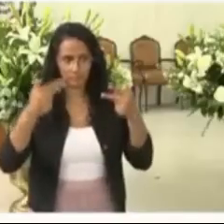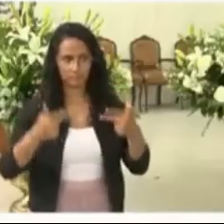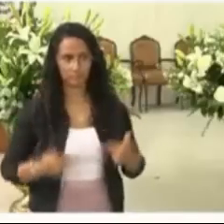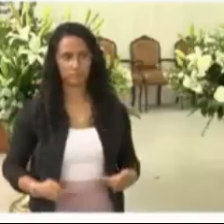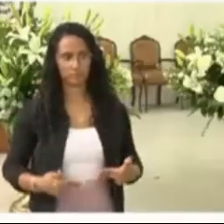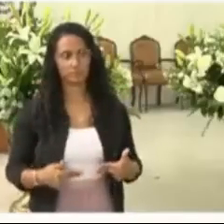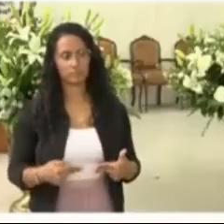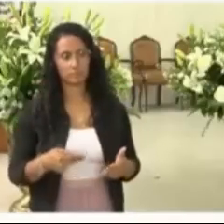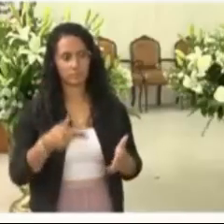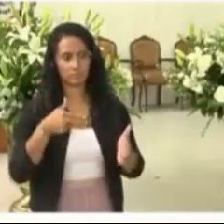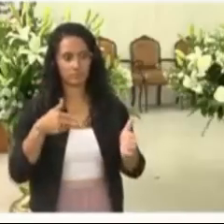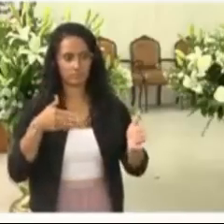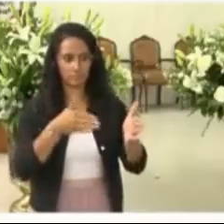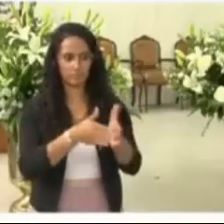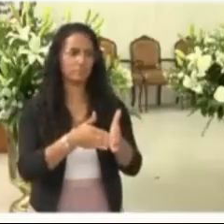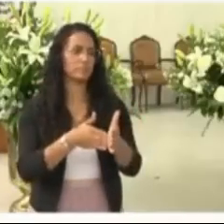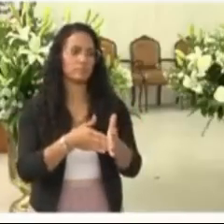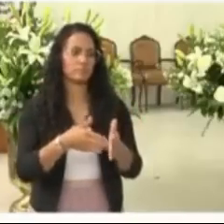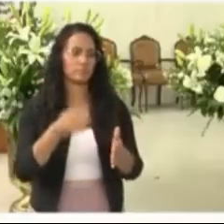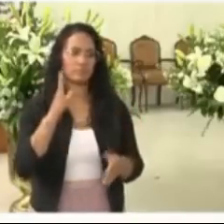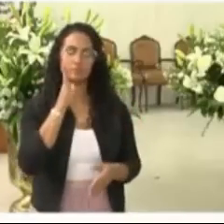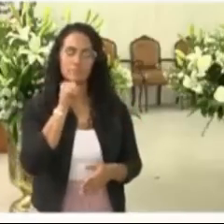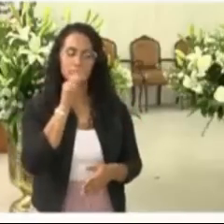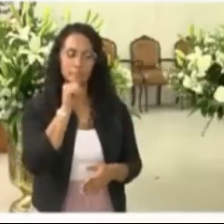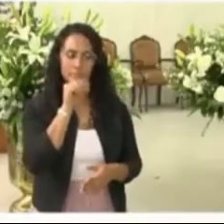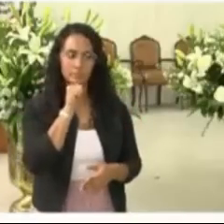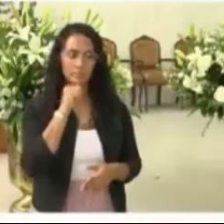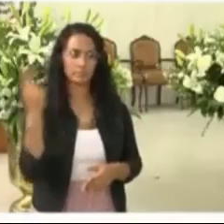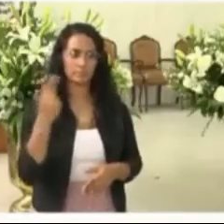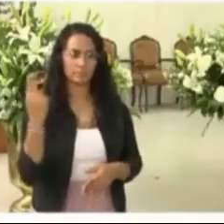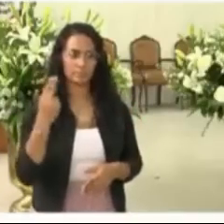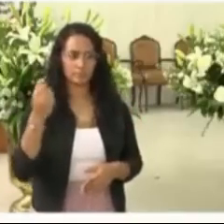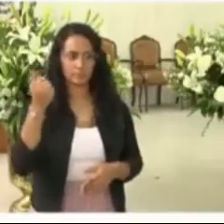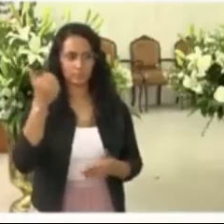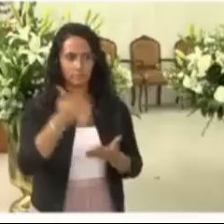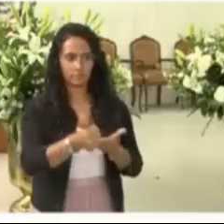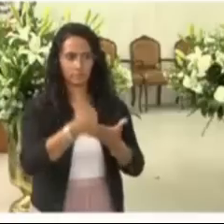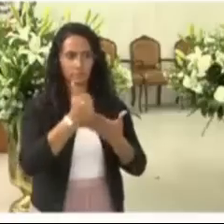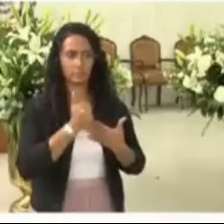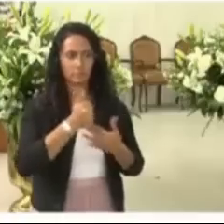nuestros problemas y necesidades y pedir al Señor su ayuda.